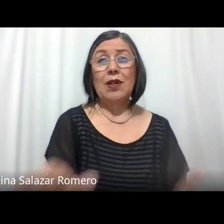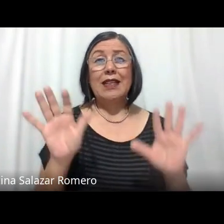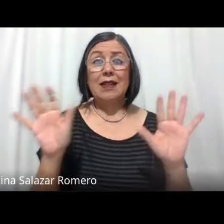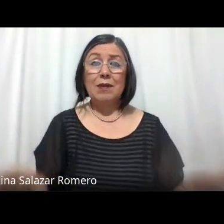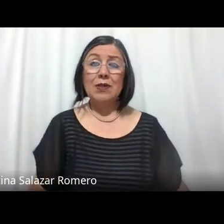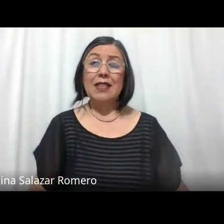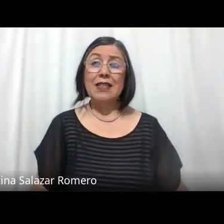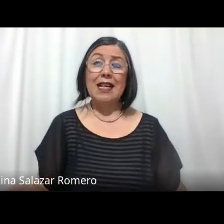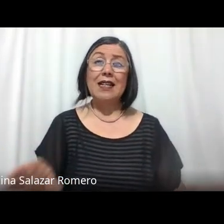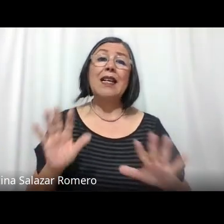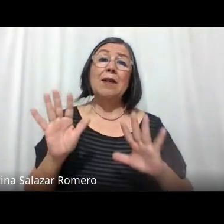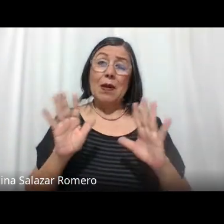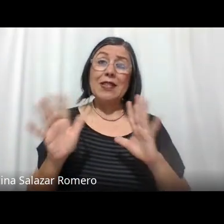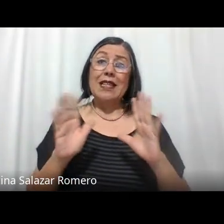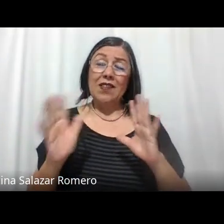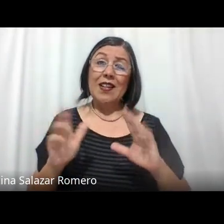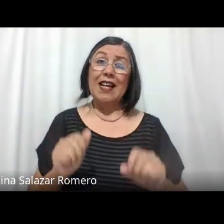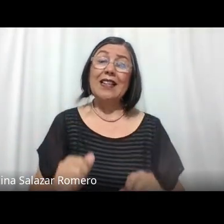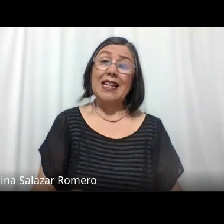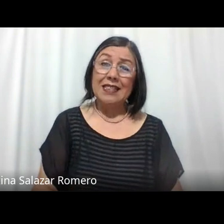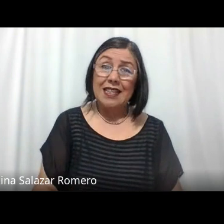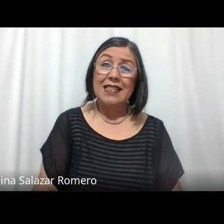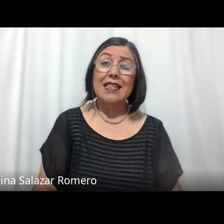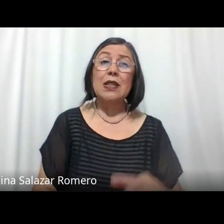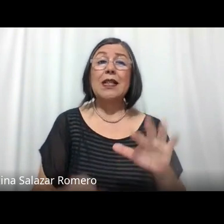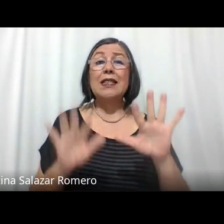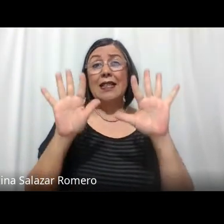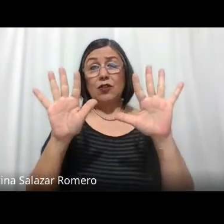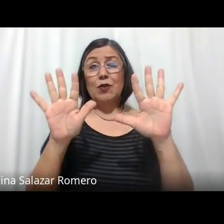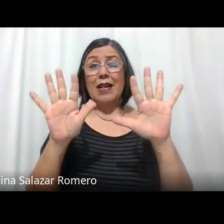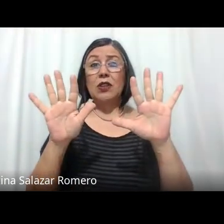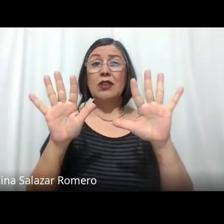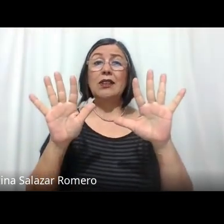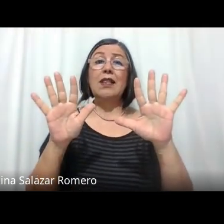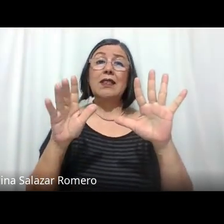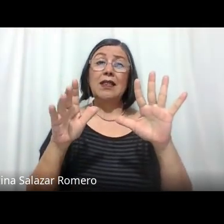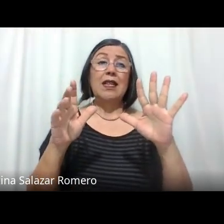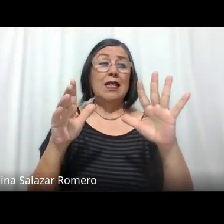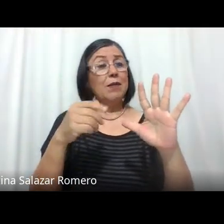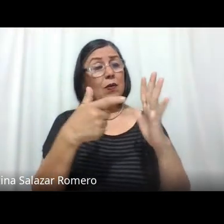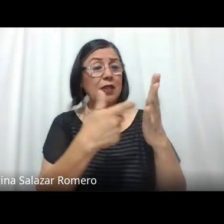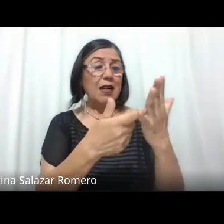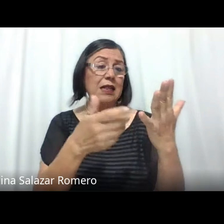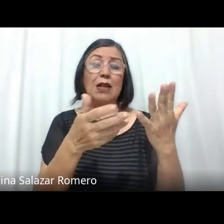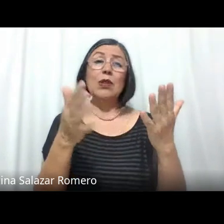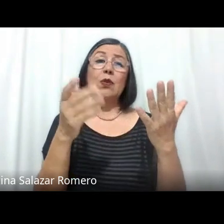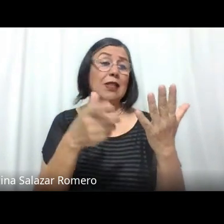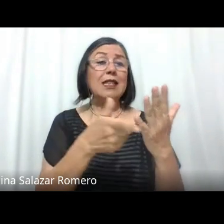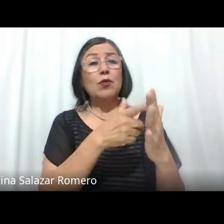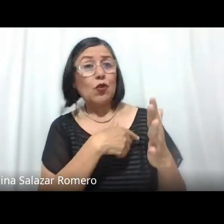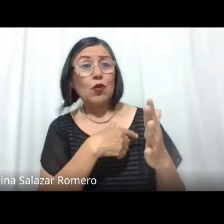bueno, aquí vamos a señar, vamos a identificar que hay señas que se utilizan las dos manos, ¿sí? Y en